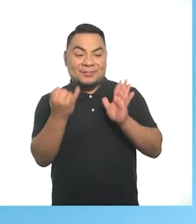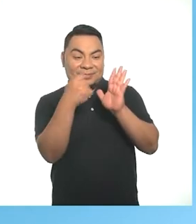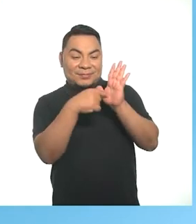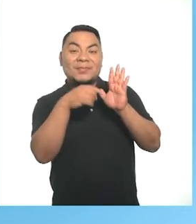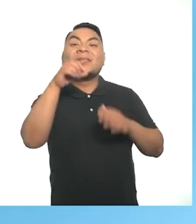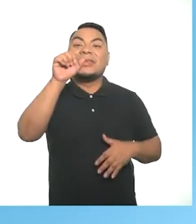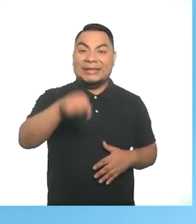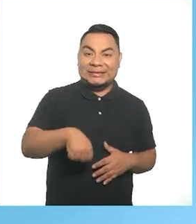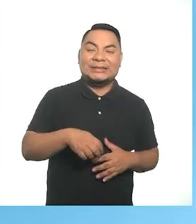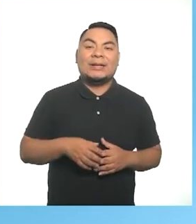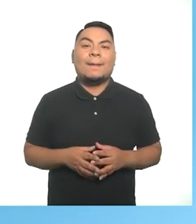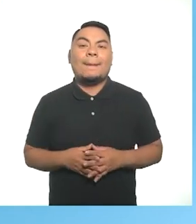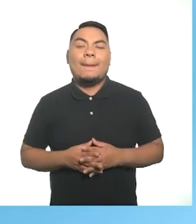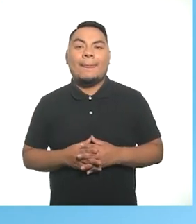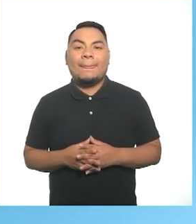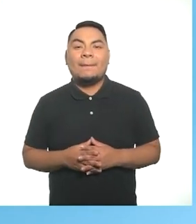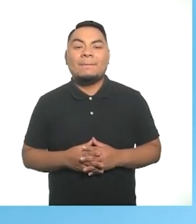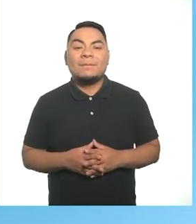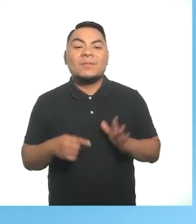Sí.